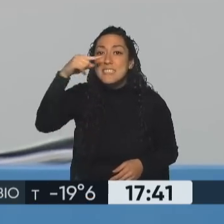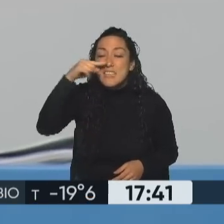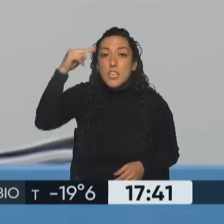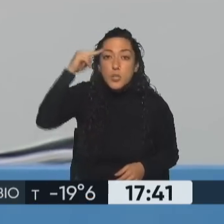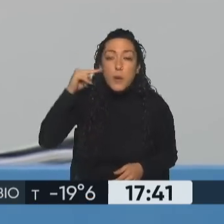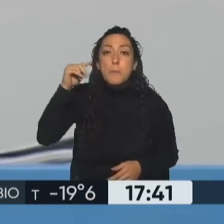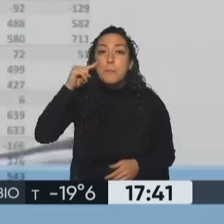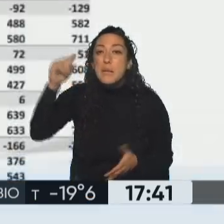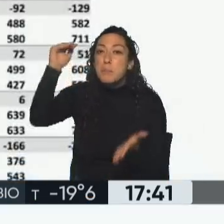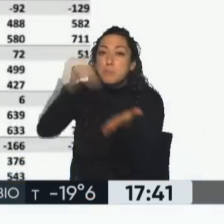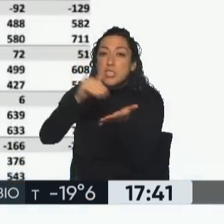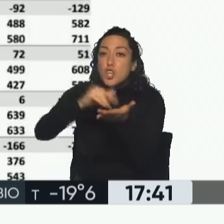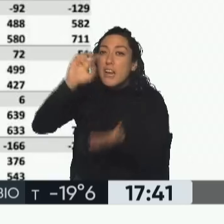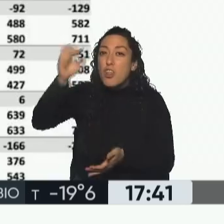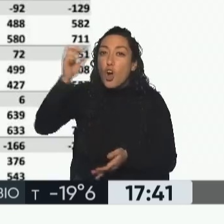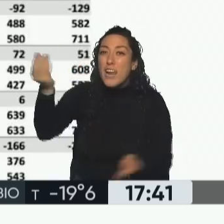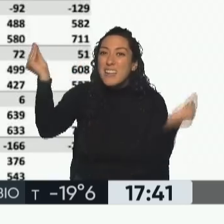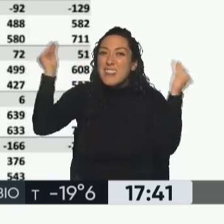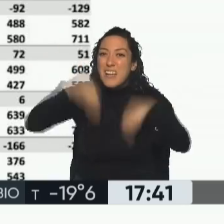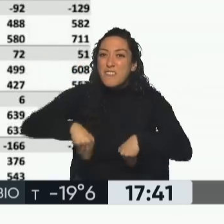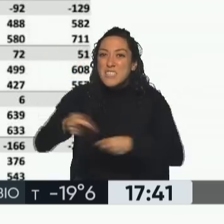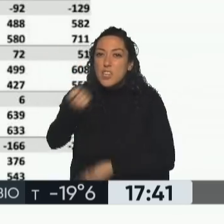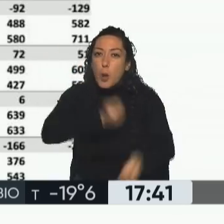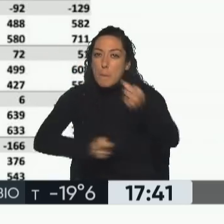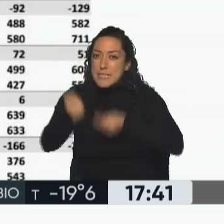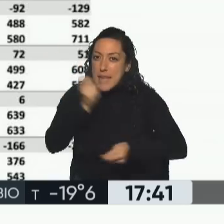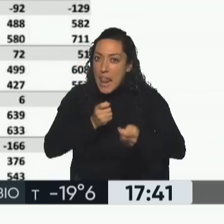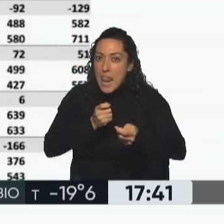1.079.000 millones de dólares de déficit comercial.